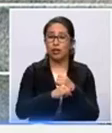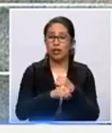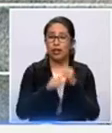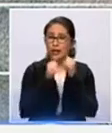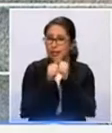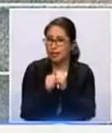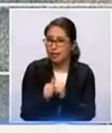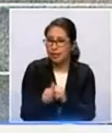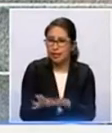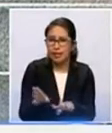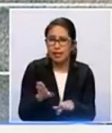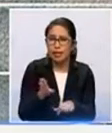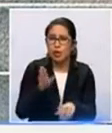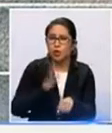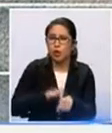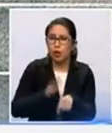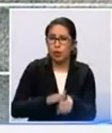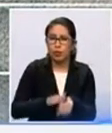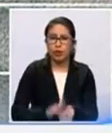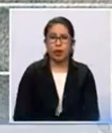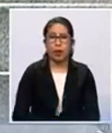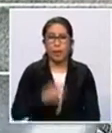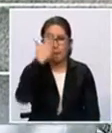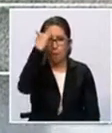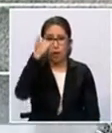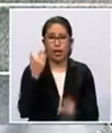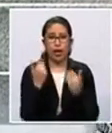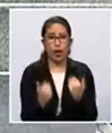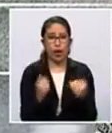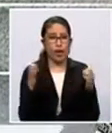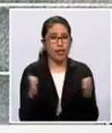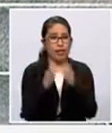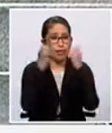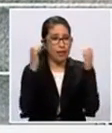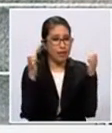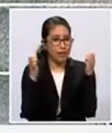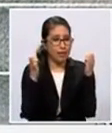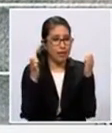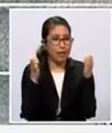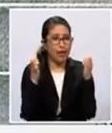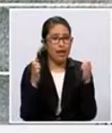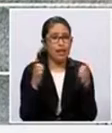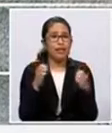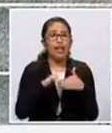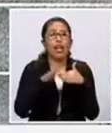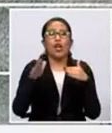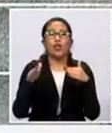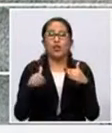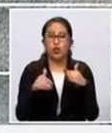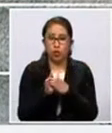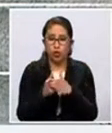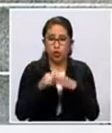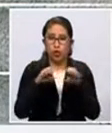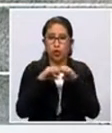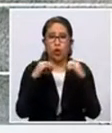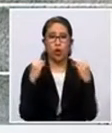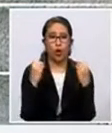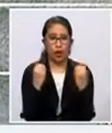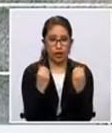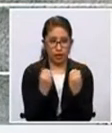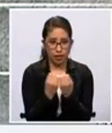tipo, porque la emergencia que se tiene en este momento está haciendo que los organismos internacionales,